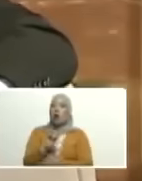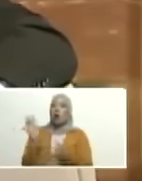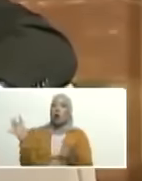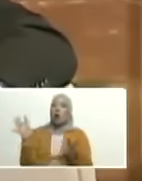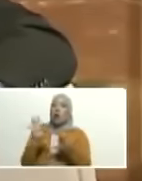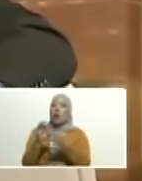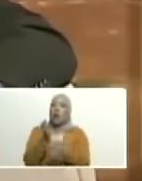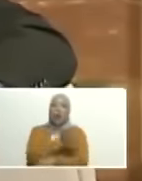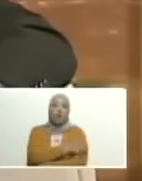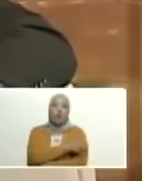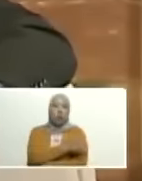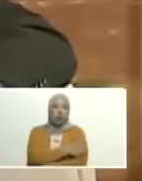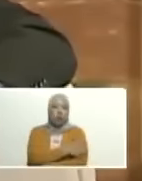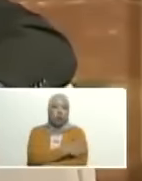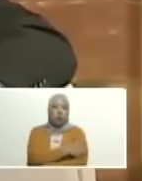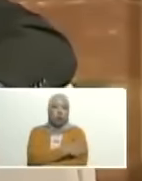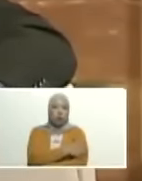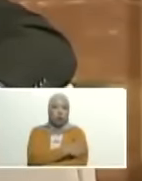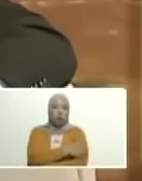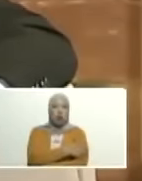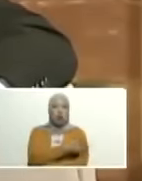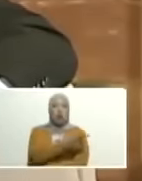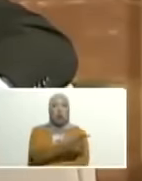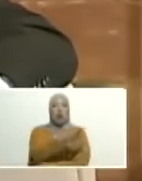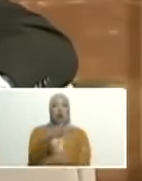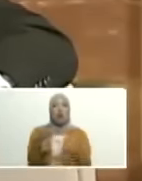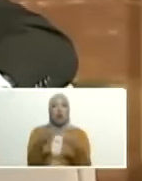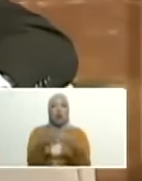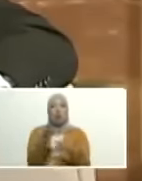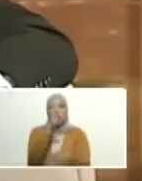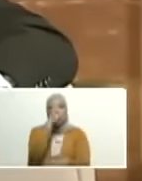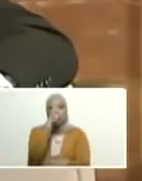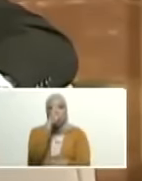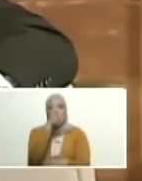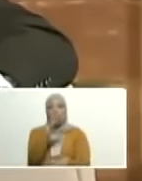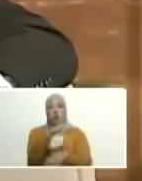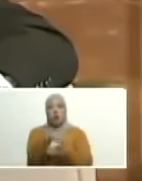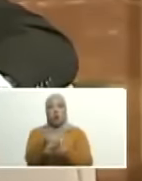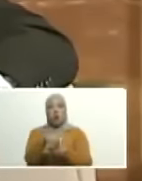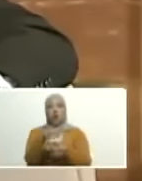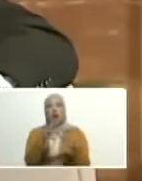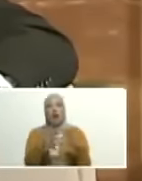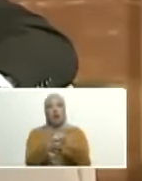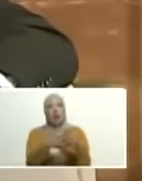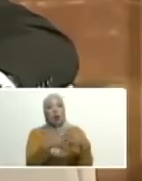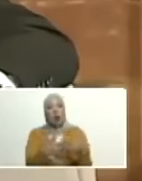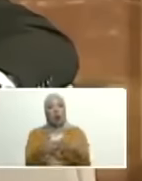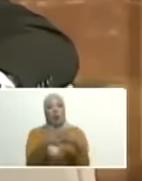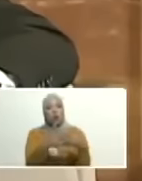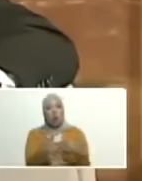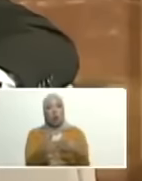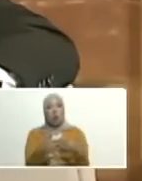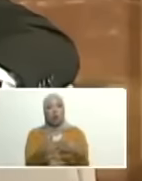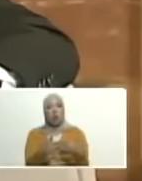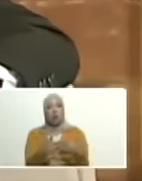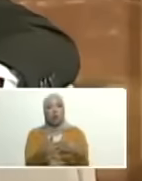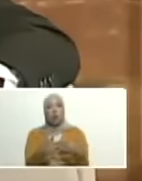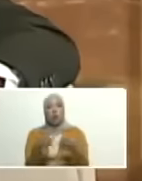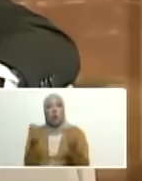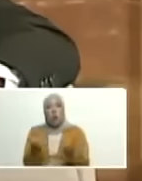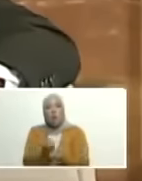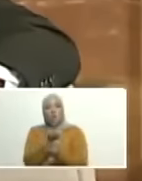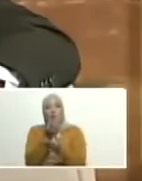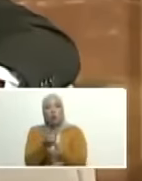unitaria, el Departamento del Tesoro de los Estados Unidos de América ha